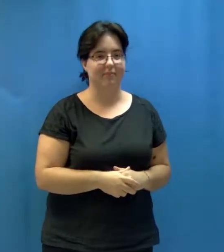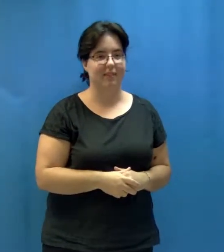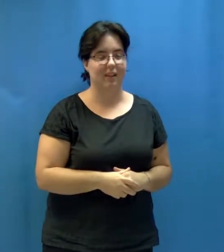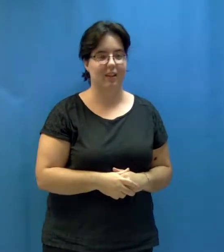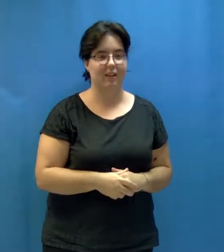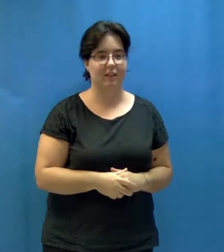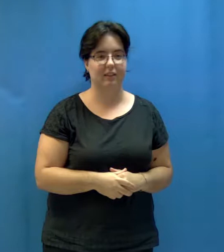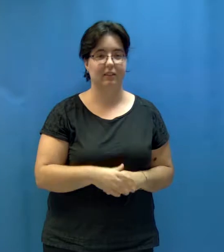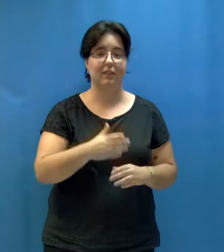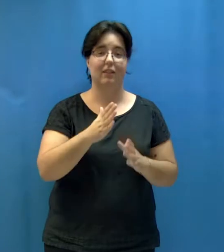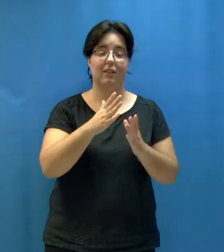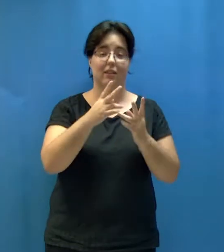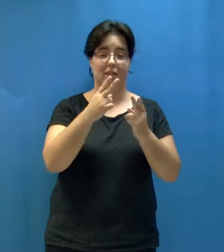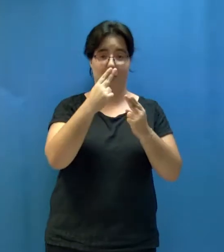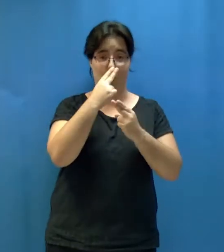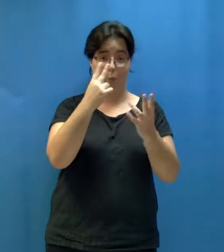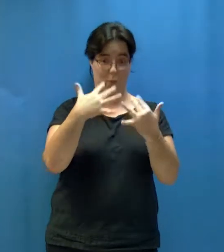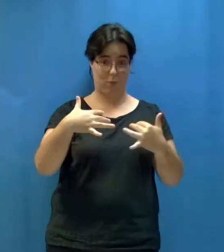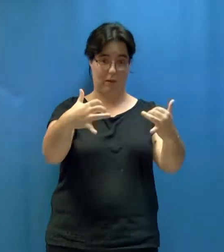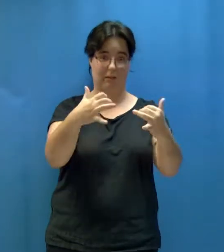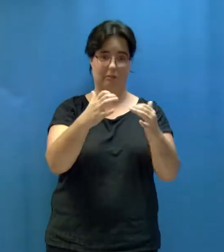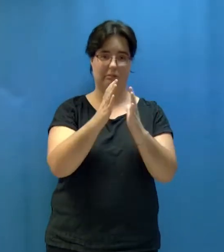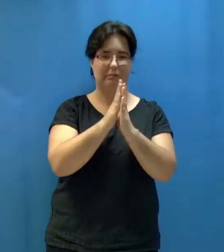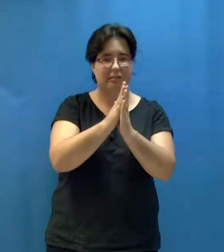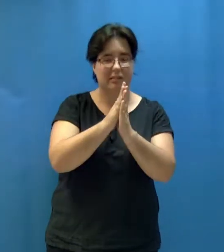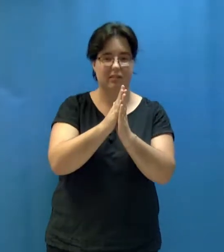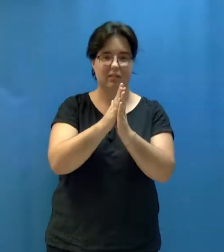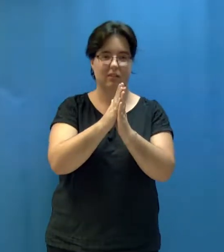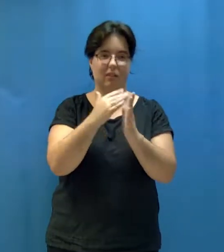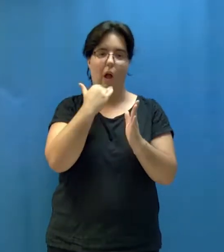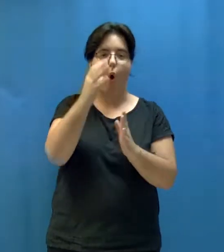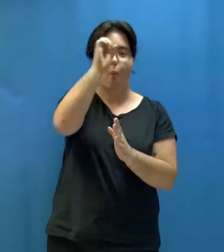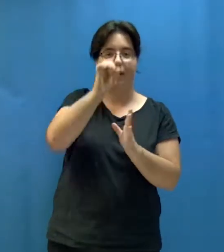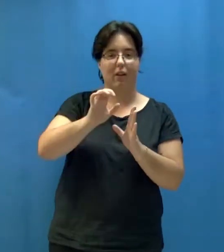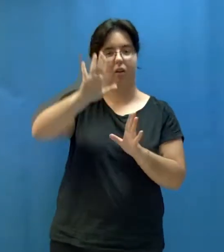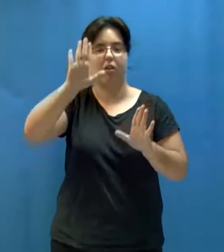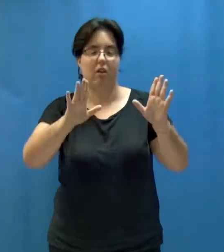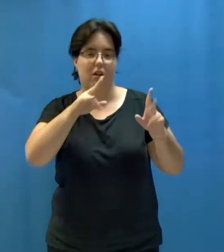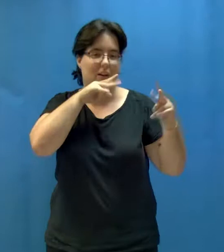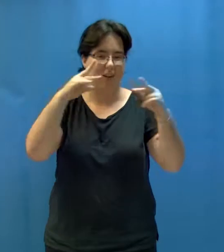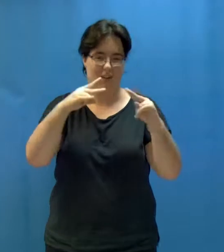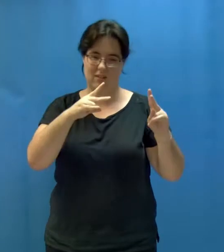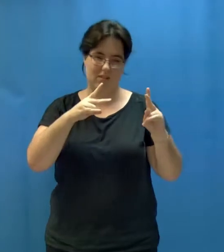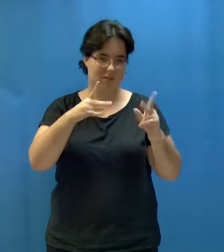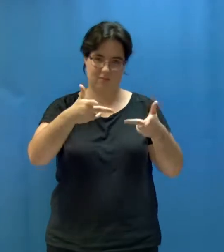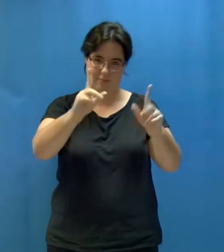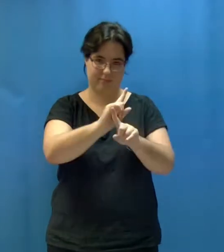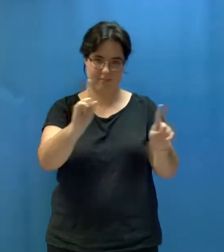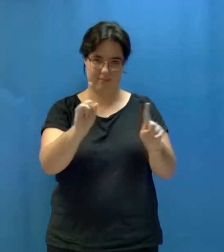Le ruego al público que se abstenga de comentarios, no están permitidos en el pleno del Ayuntamiento de Castellón.